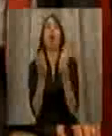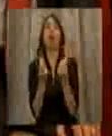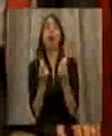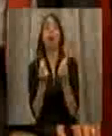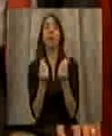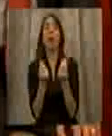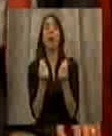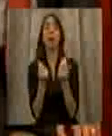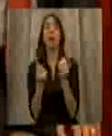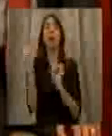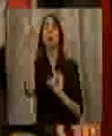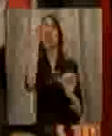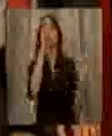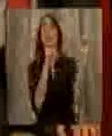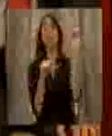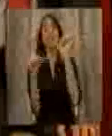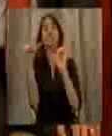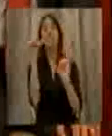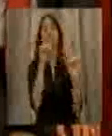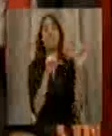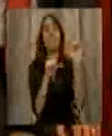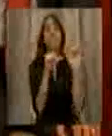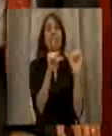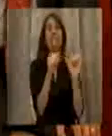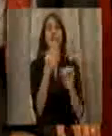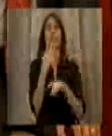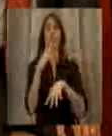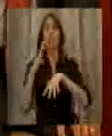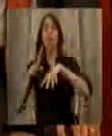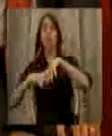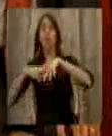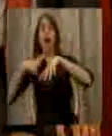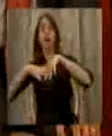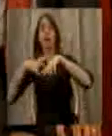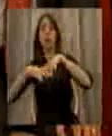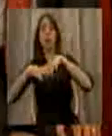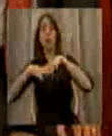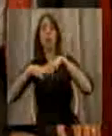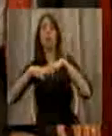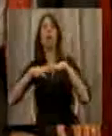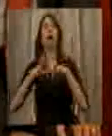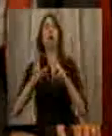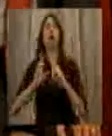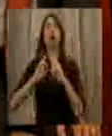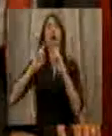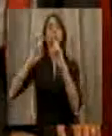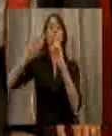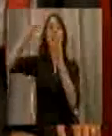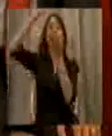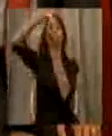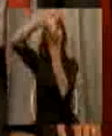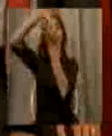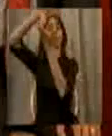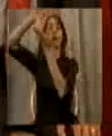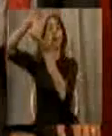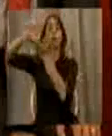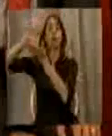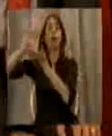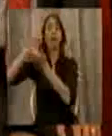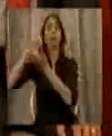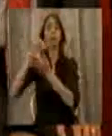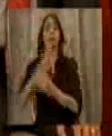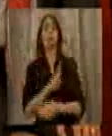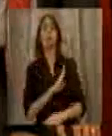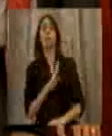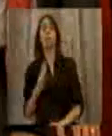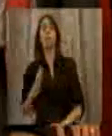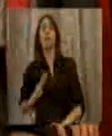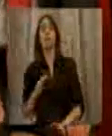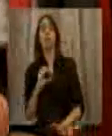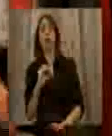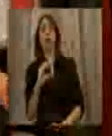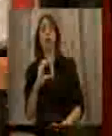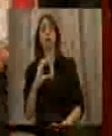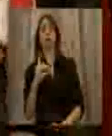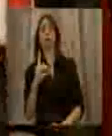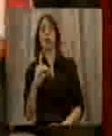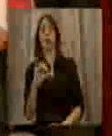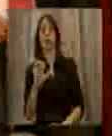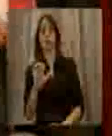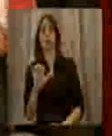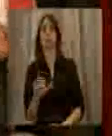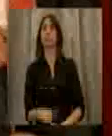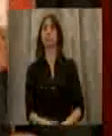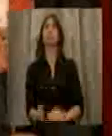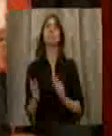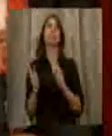de ciencias y en matemáticas a los resultados promedio de los países de la OECD. Vamos